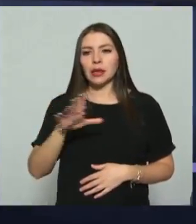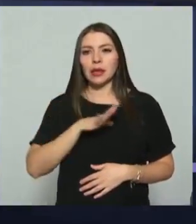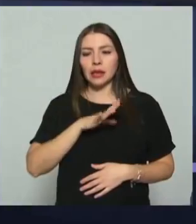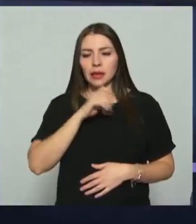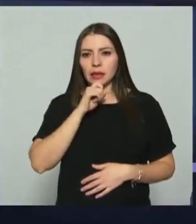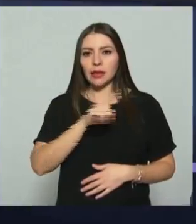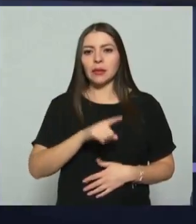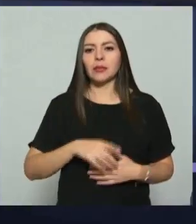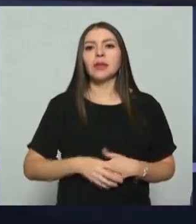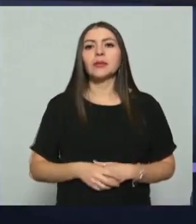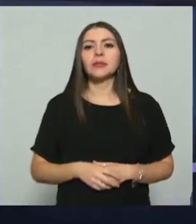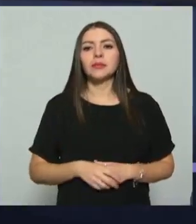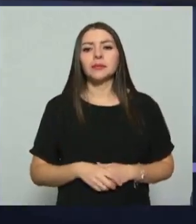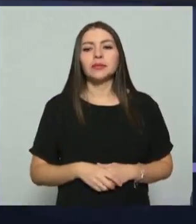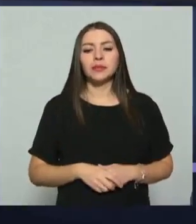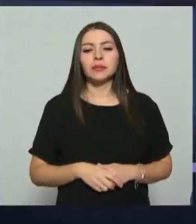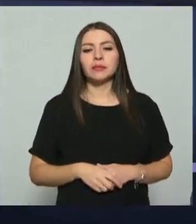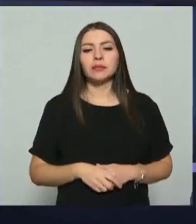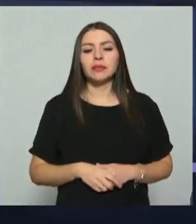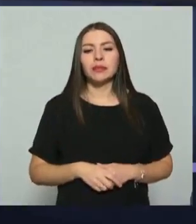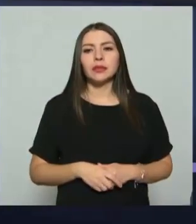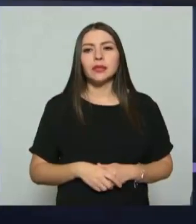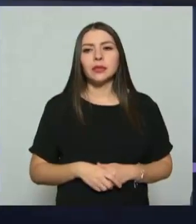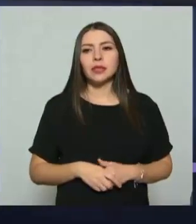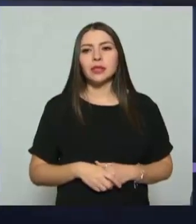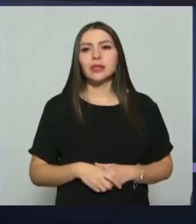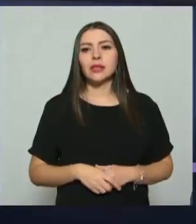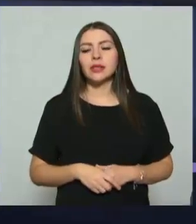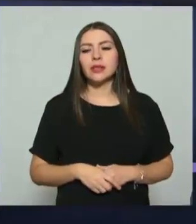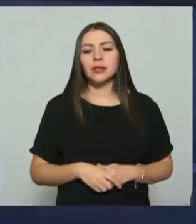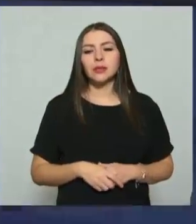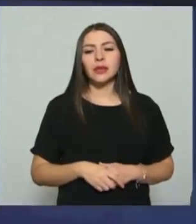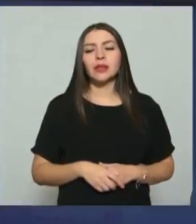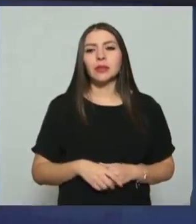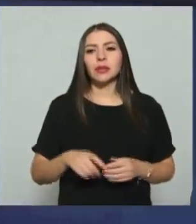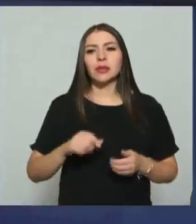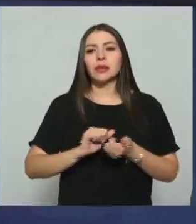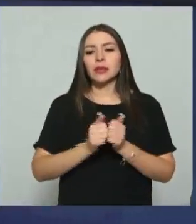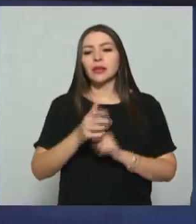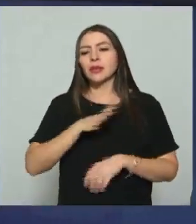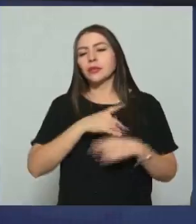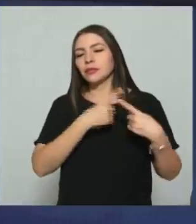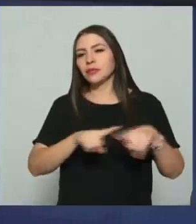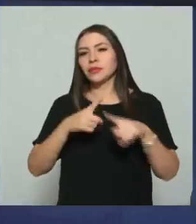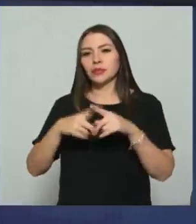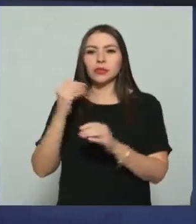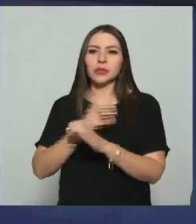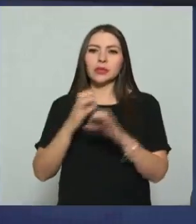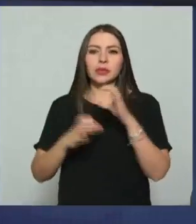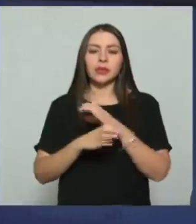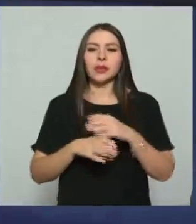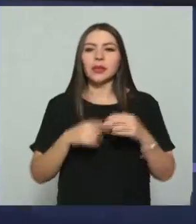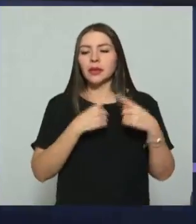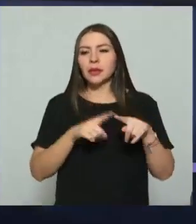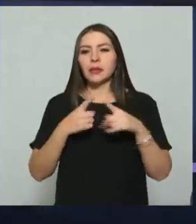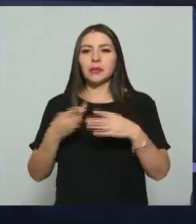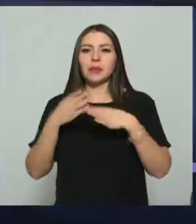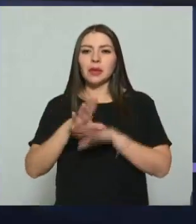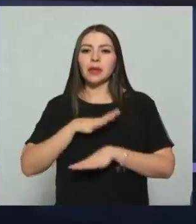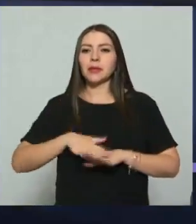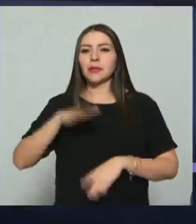Público, tenemos de todo como cualquier ciudad, hay tesorería, una ciudad pequeña, etcétera. Bancos, más de